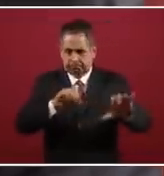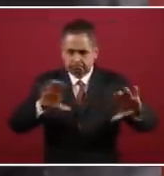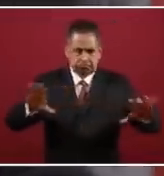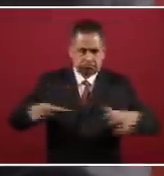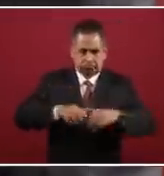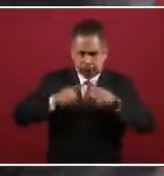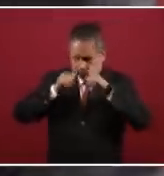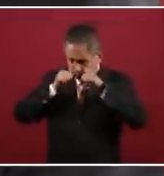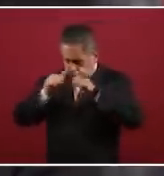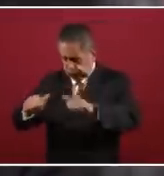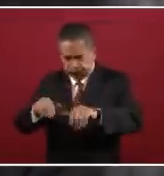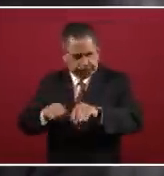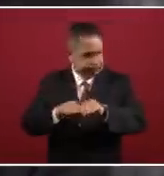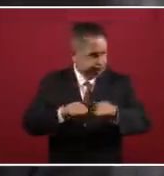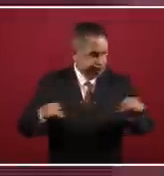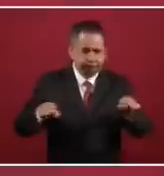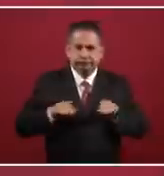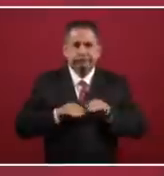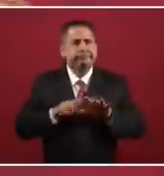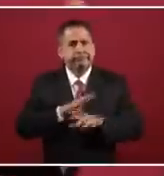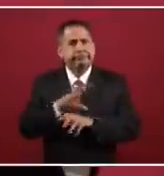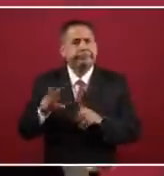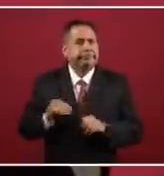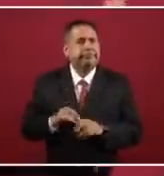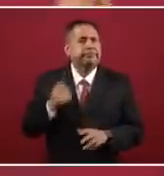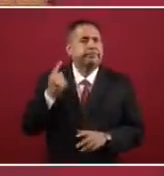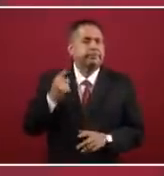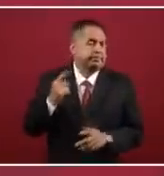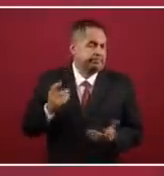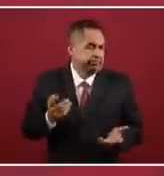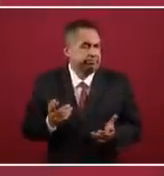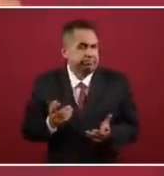en estos centros para